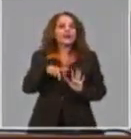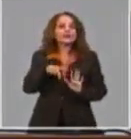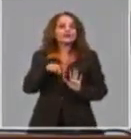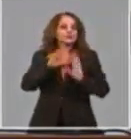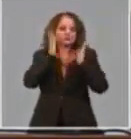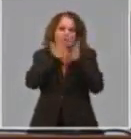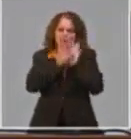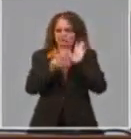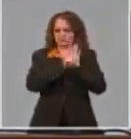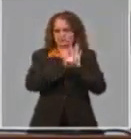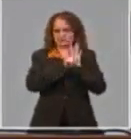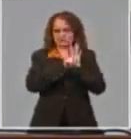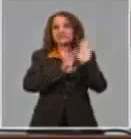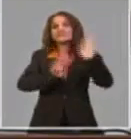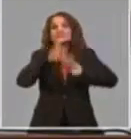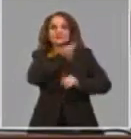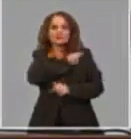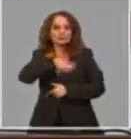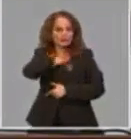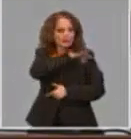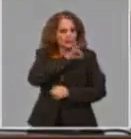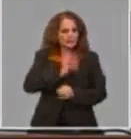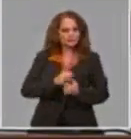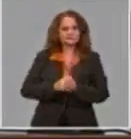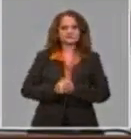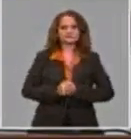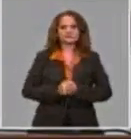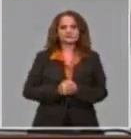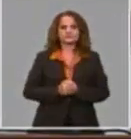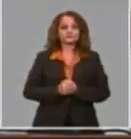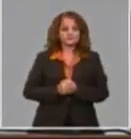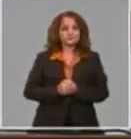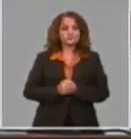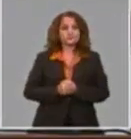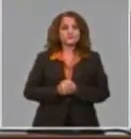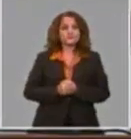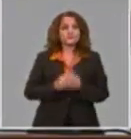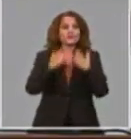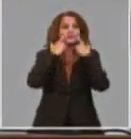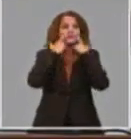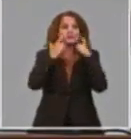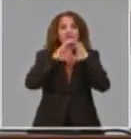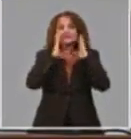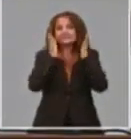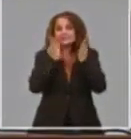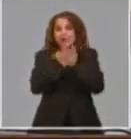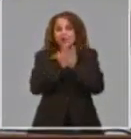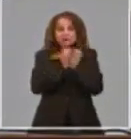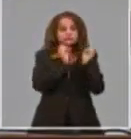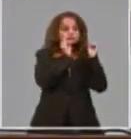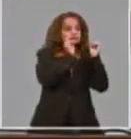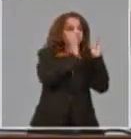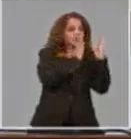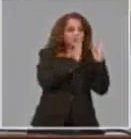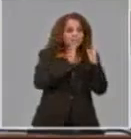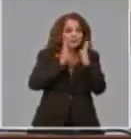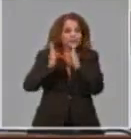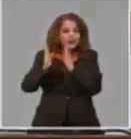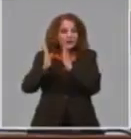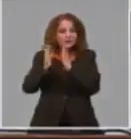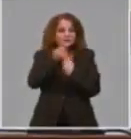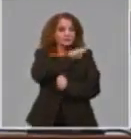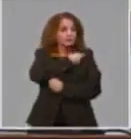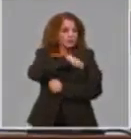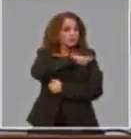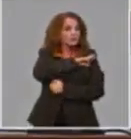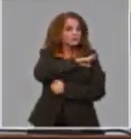la legalidad. Es muy importante el sistema de ordenamiento popular que aquí se ha planteado y que La Habana dio la experiencia